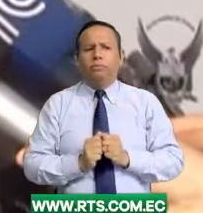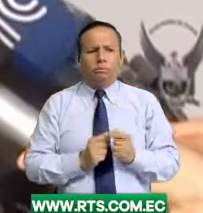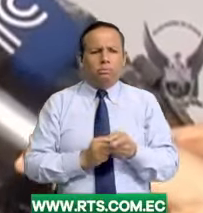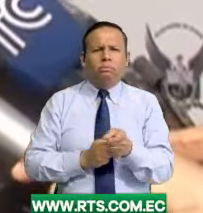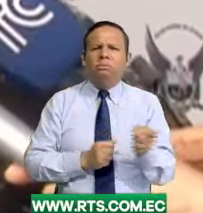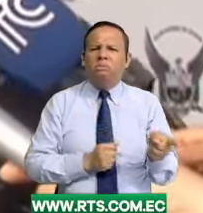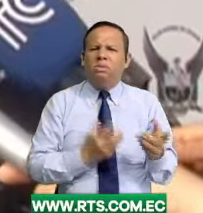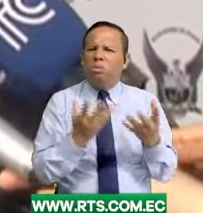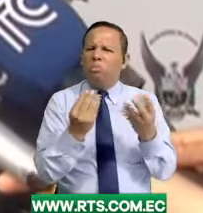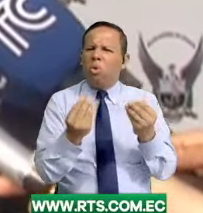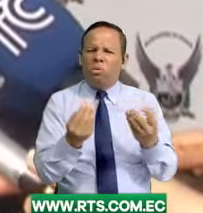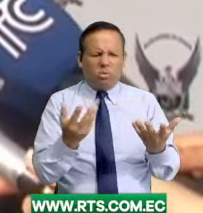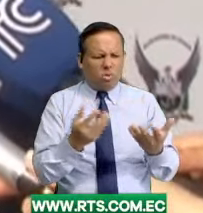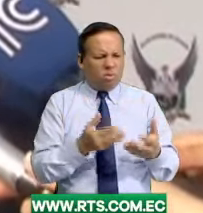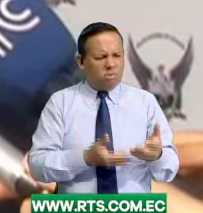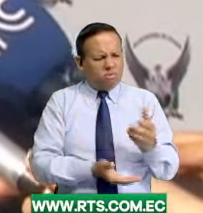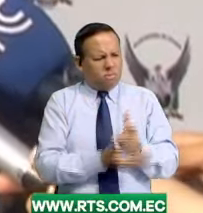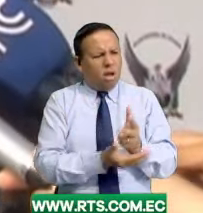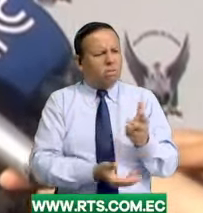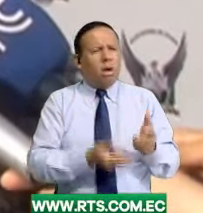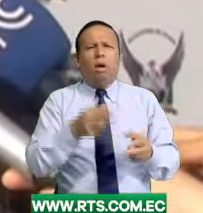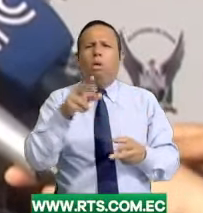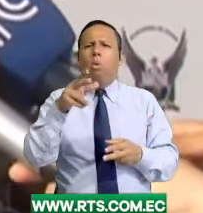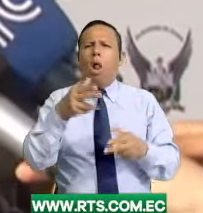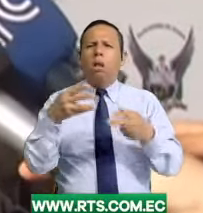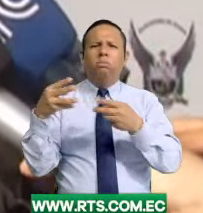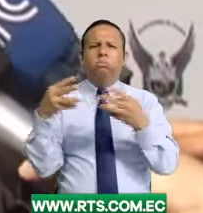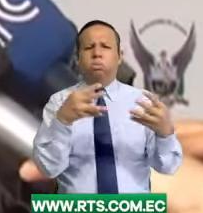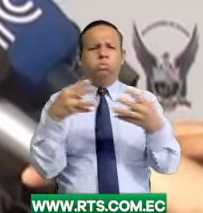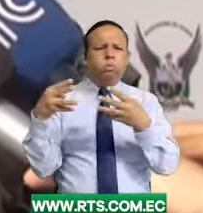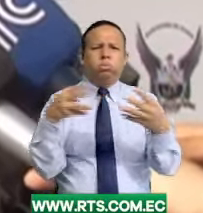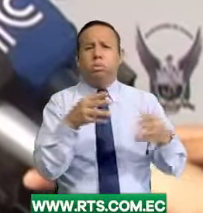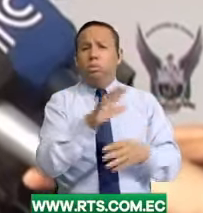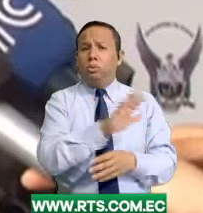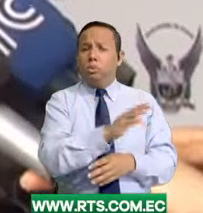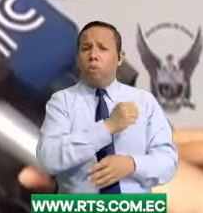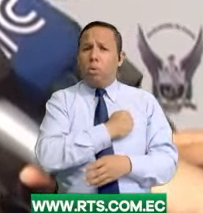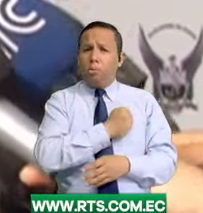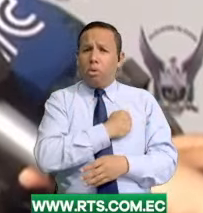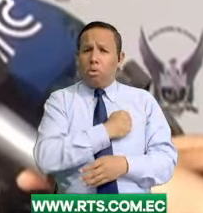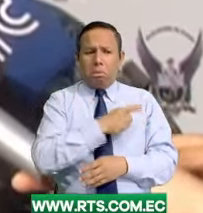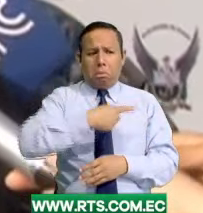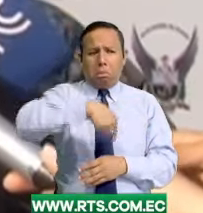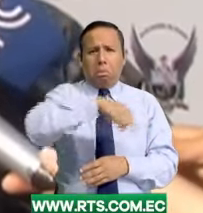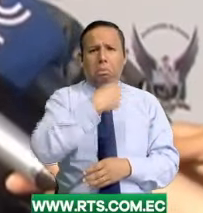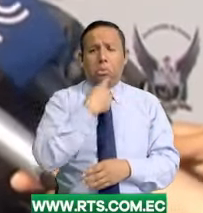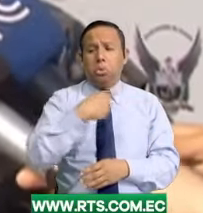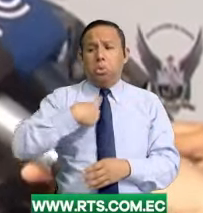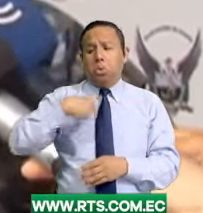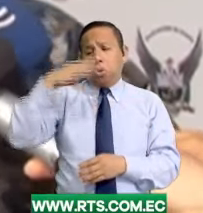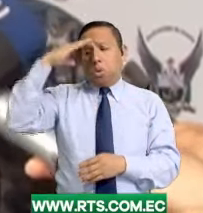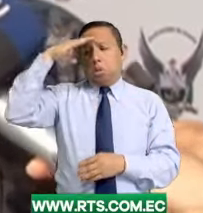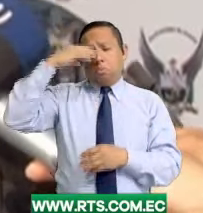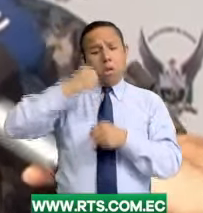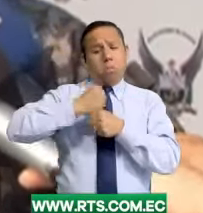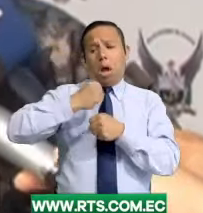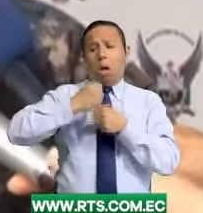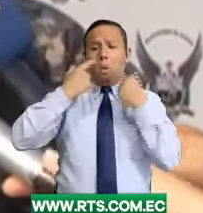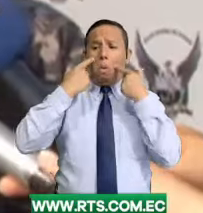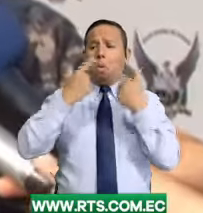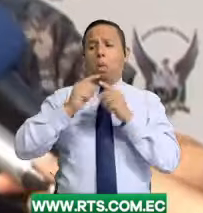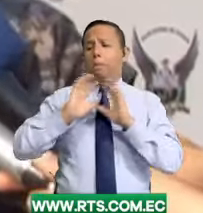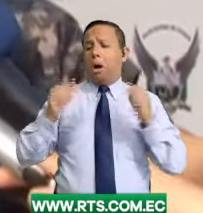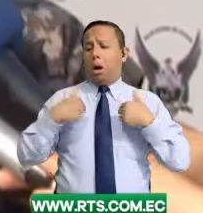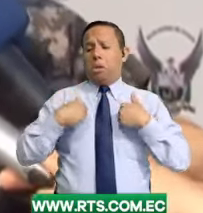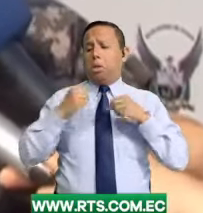guerra que utilizan estas organizaciones delictivas, aducen ser guardias de seguridad, pero eso no les faculta para tener, así